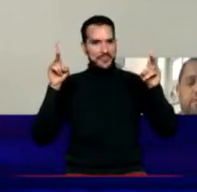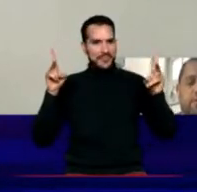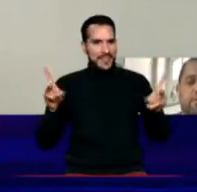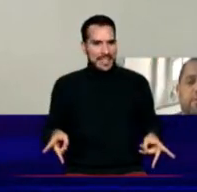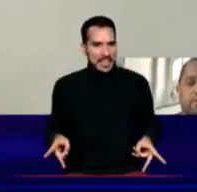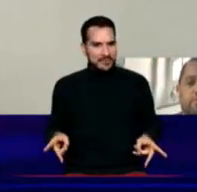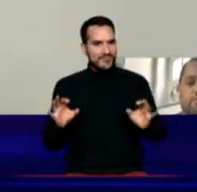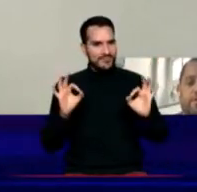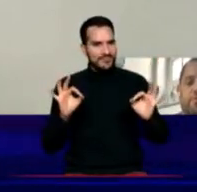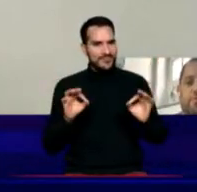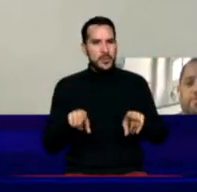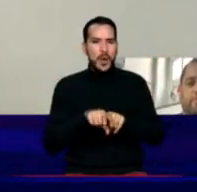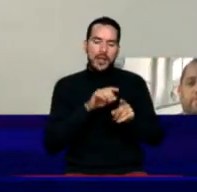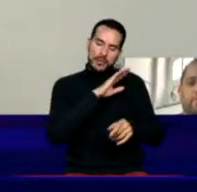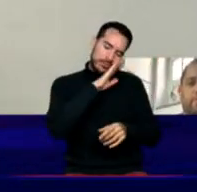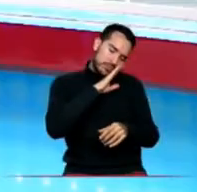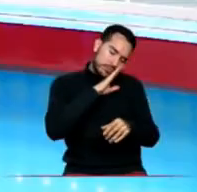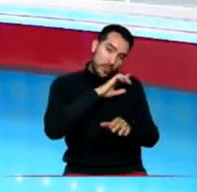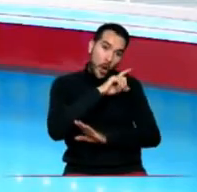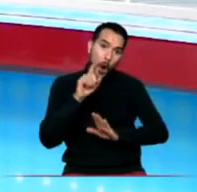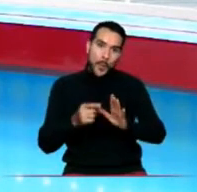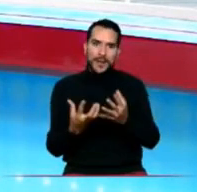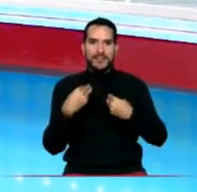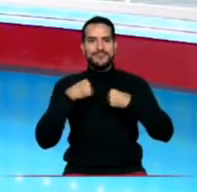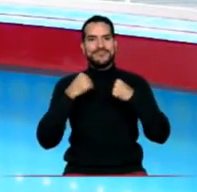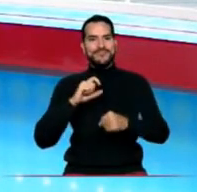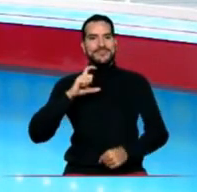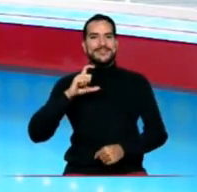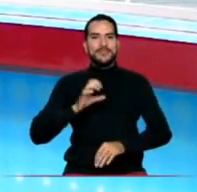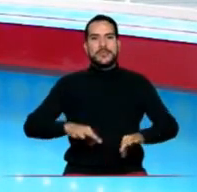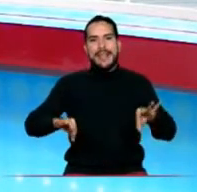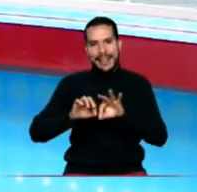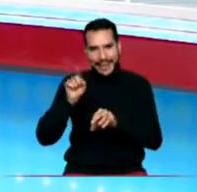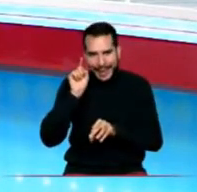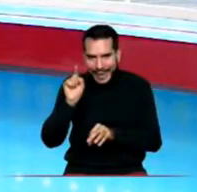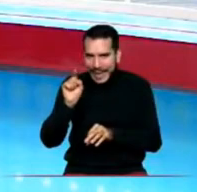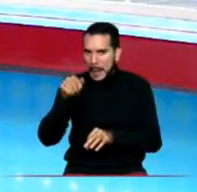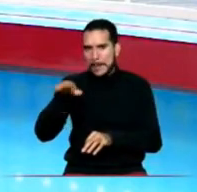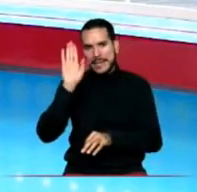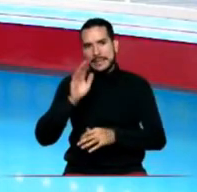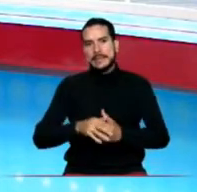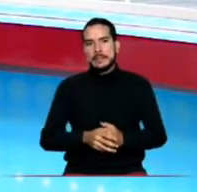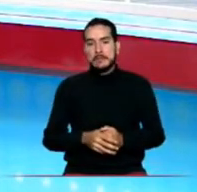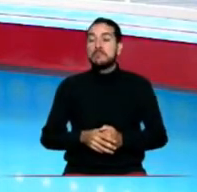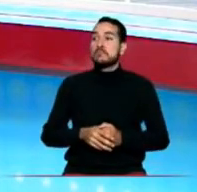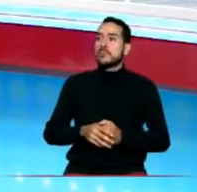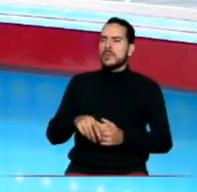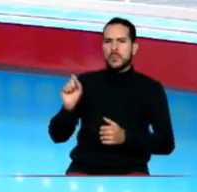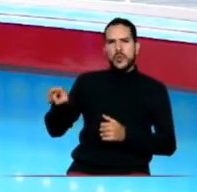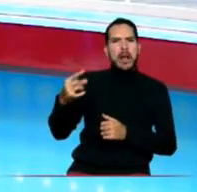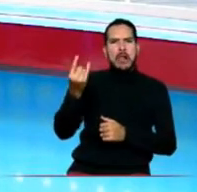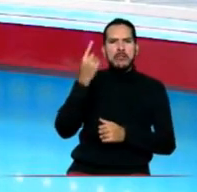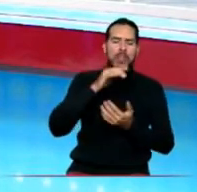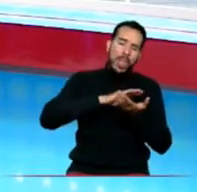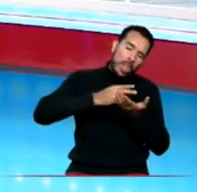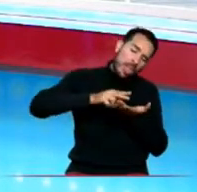los ciclos del sueño completos. Médico, ¿qué es lo que pasa en nuestro cuerpo cuando dormimos mal? ¿Esto cómo nos afecta?